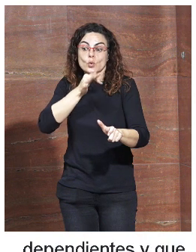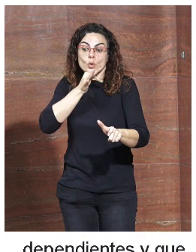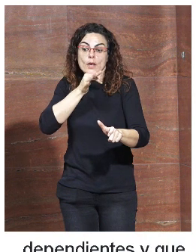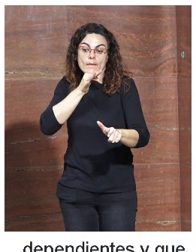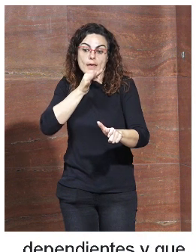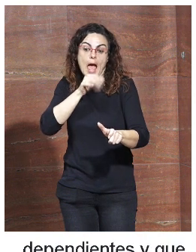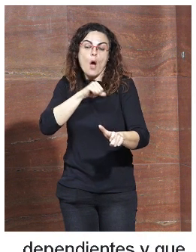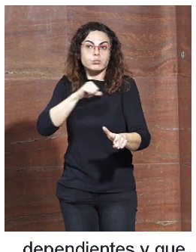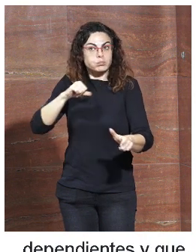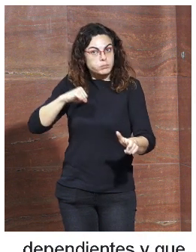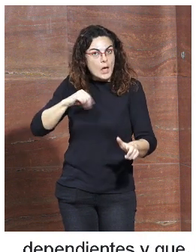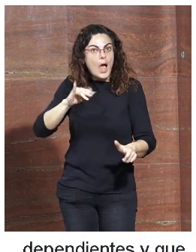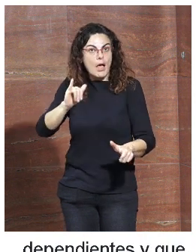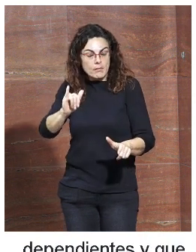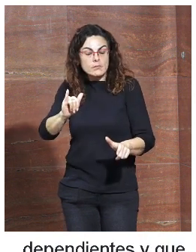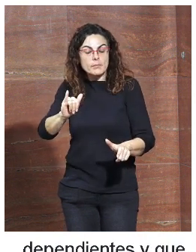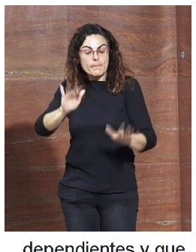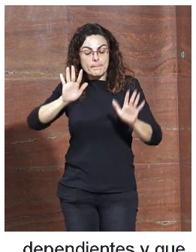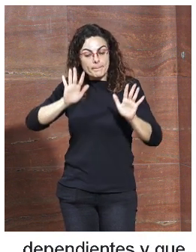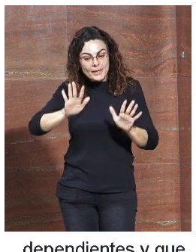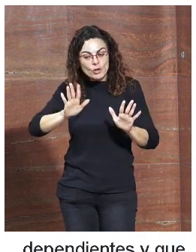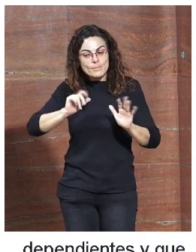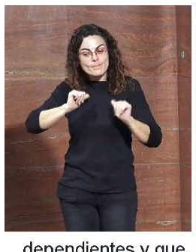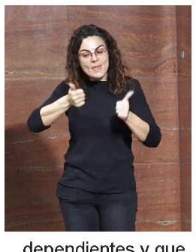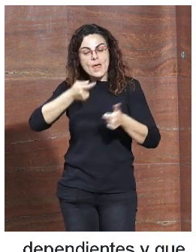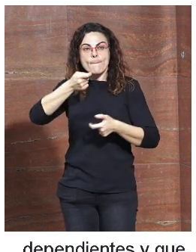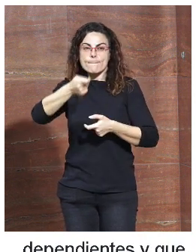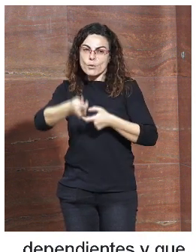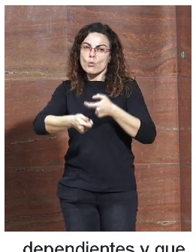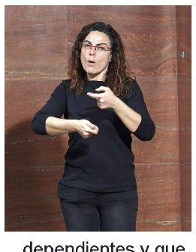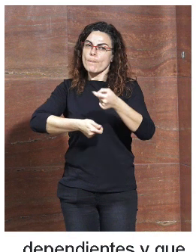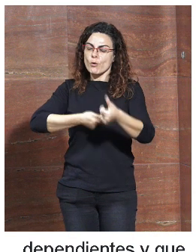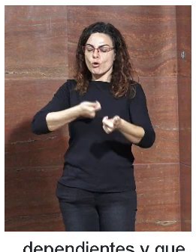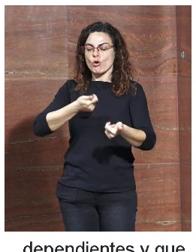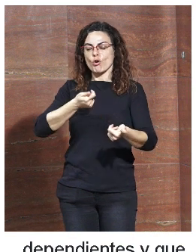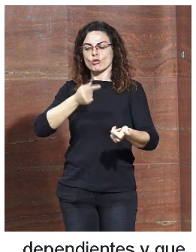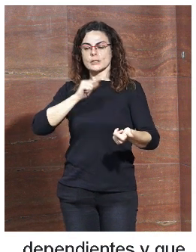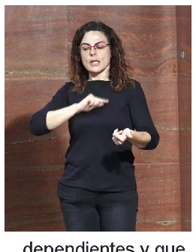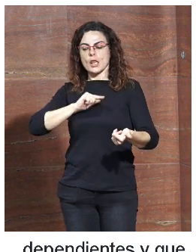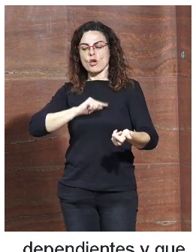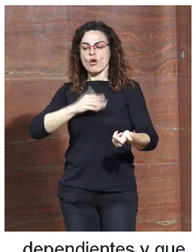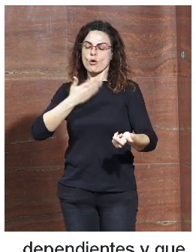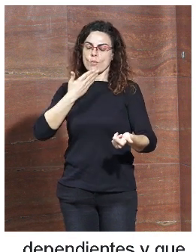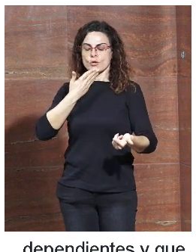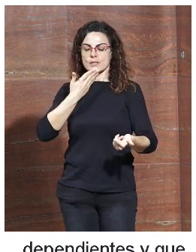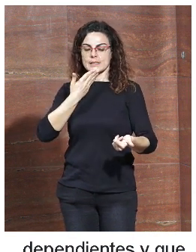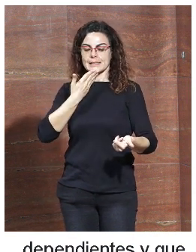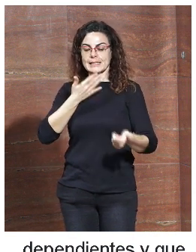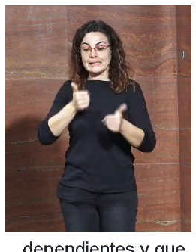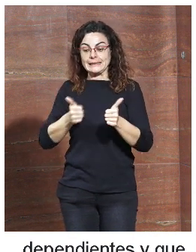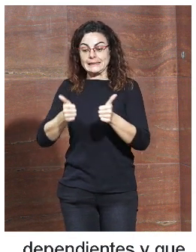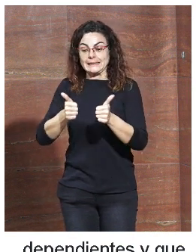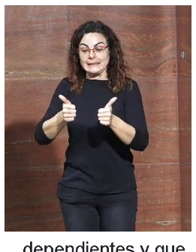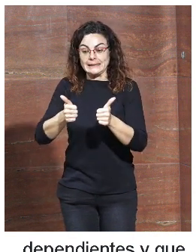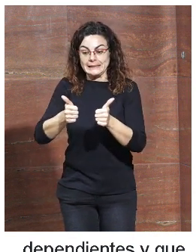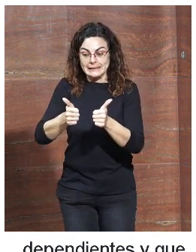son autónomas, pero que empiezan a notar cómo van entrando en la dependencia,